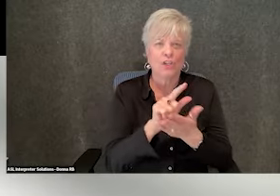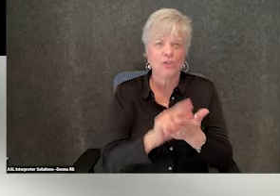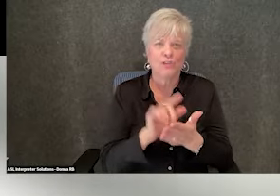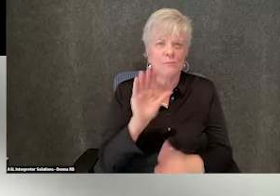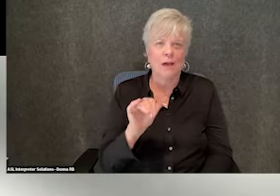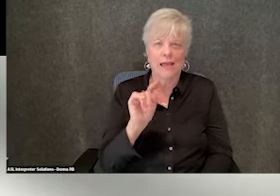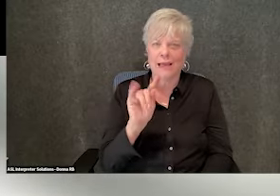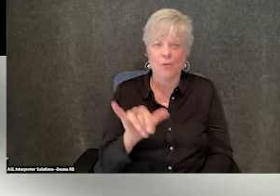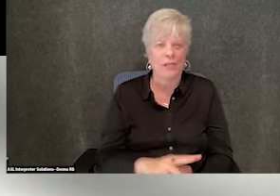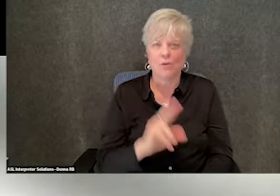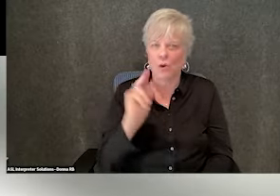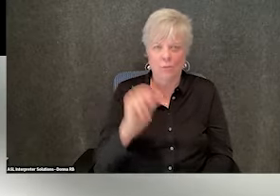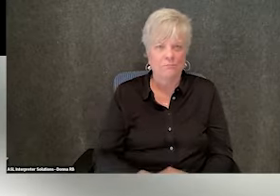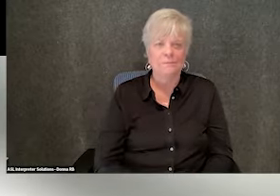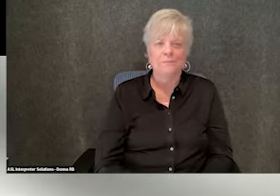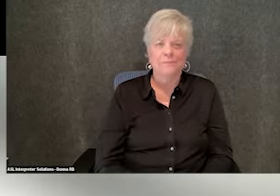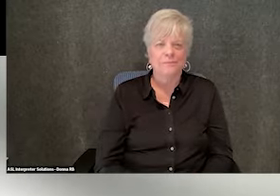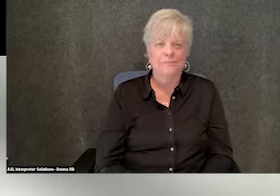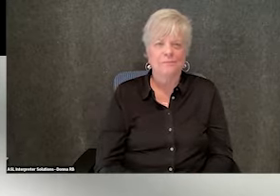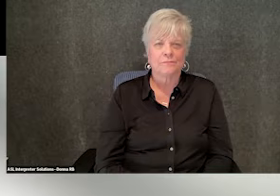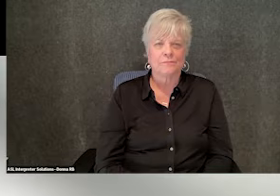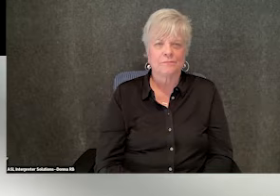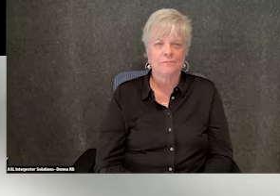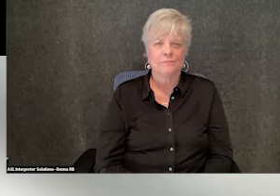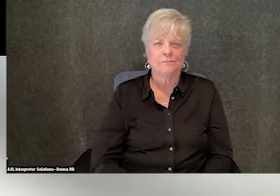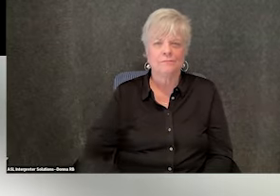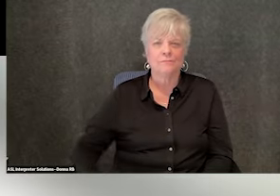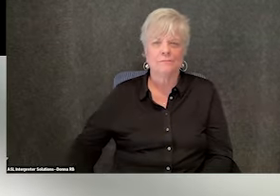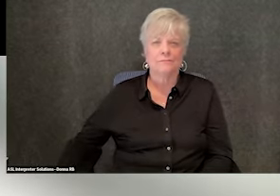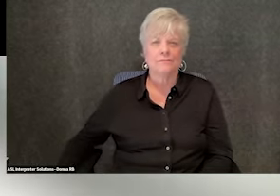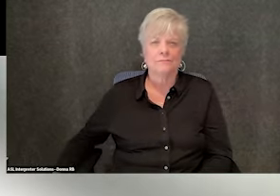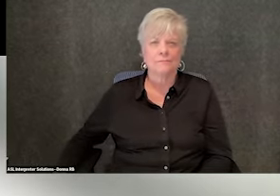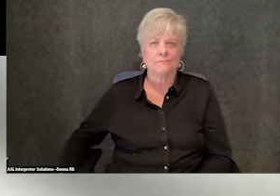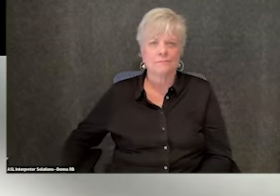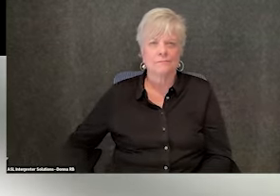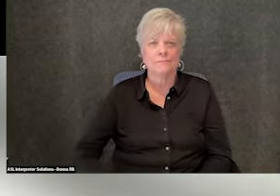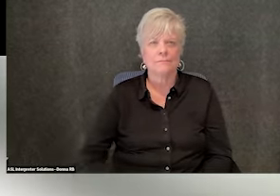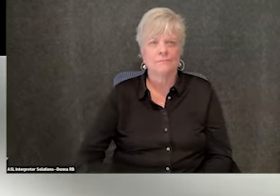tutoría. No tengo una lista de todos los abogados en mi condado.